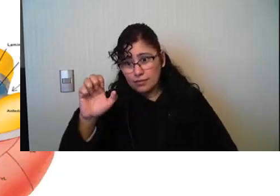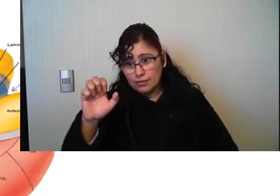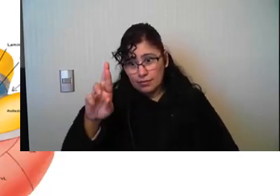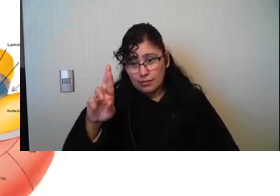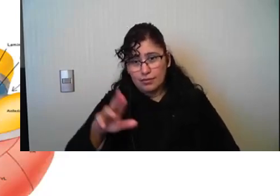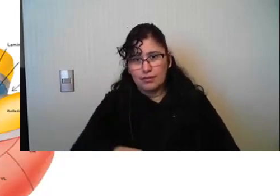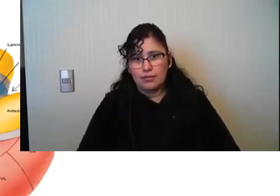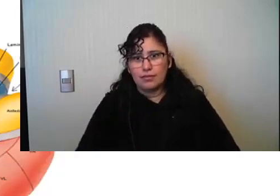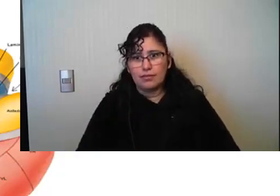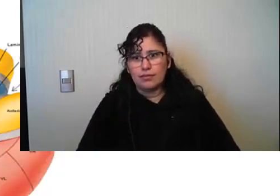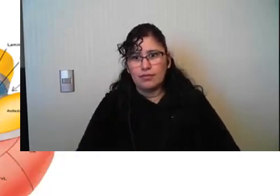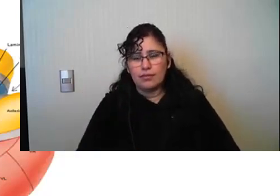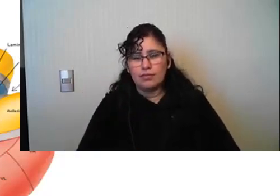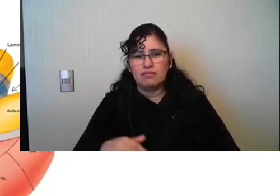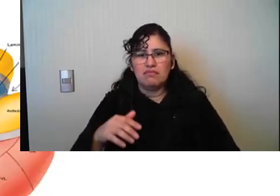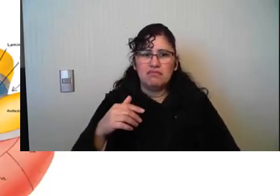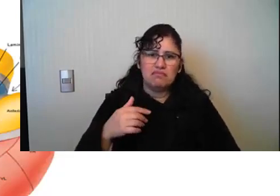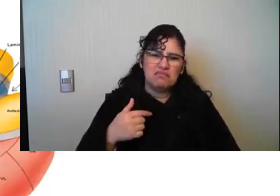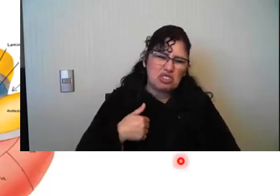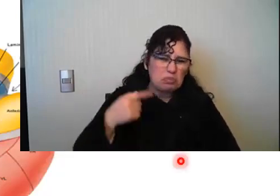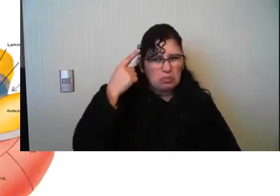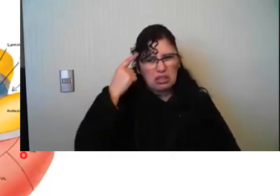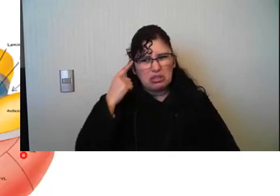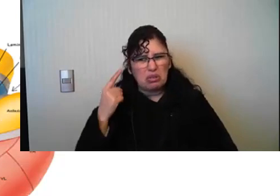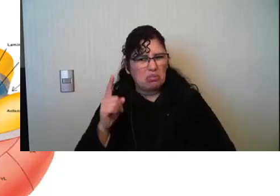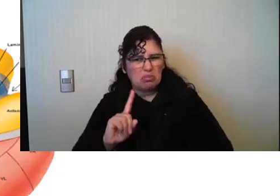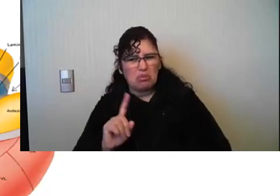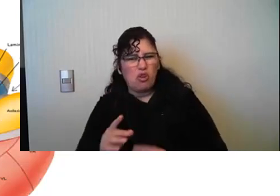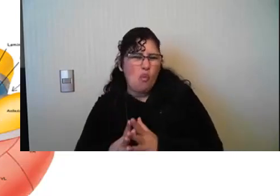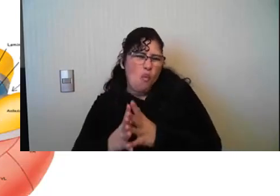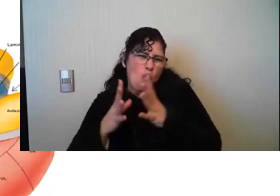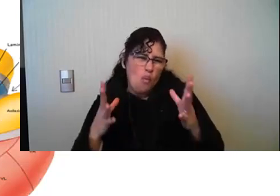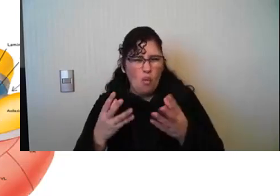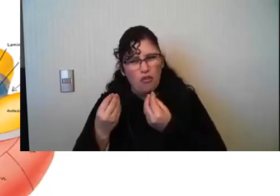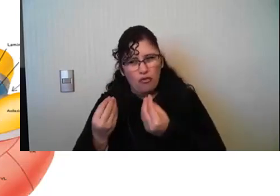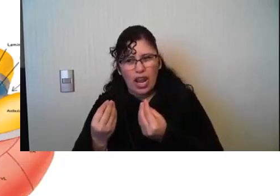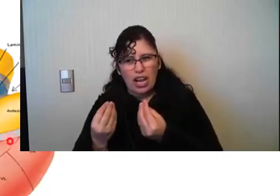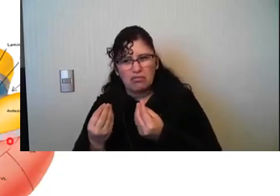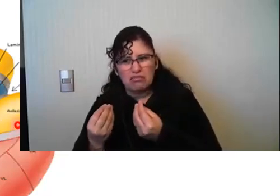para estudiar, no es de mucha ayuda, pero sí los esquemas.